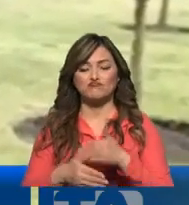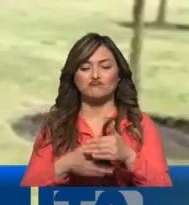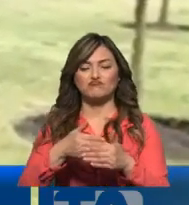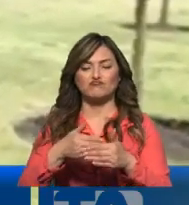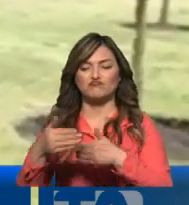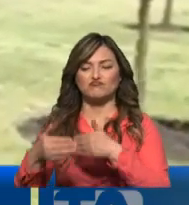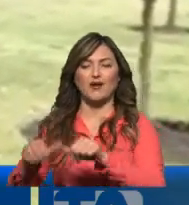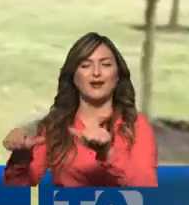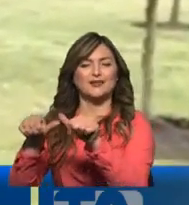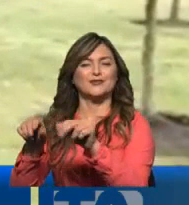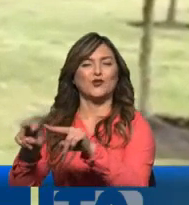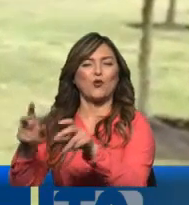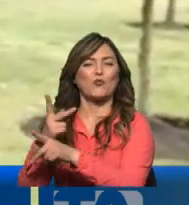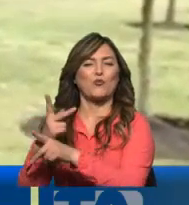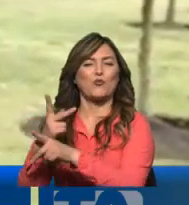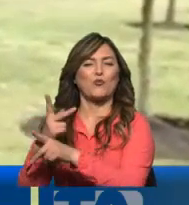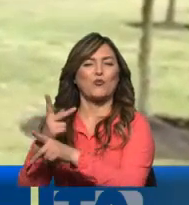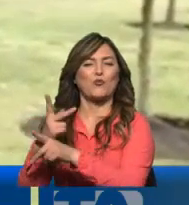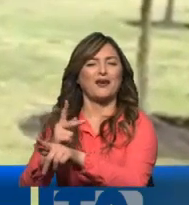de áreas naturales protegidas,